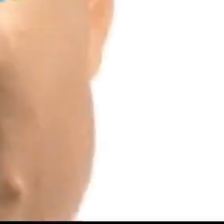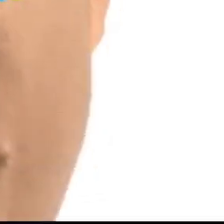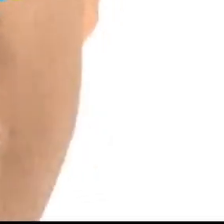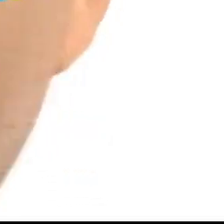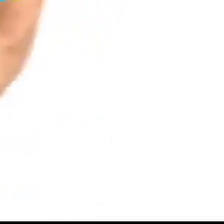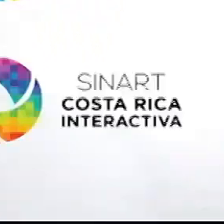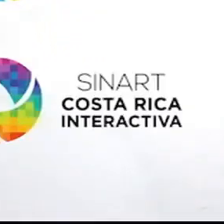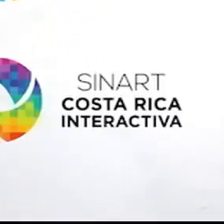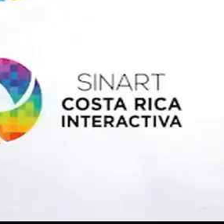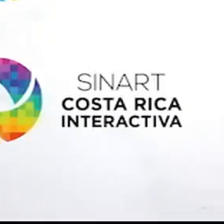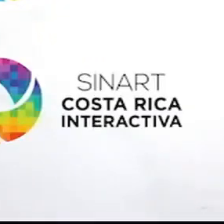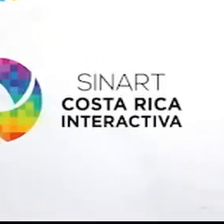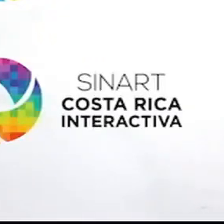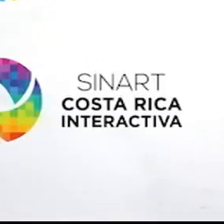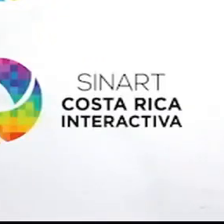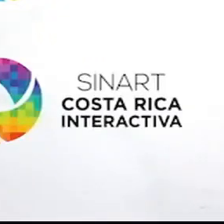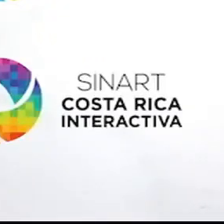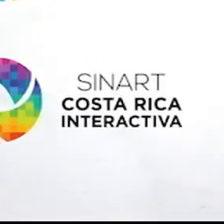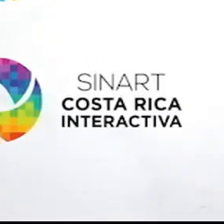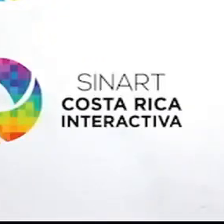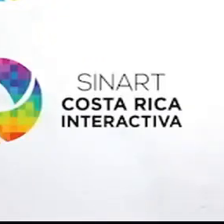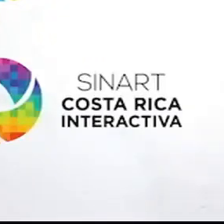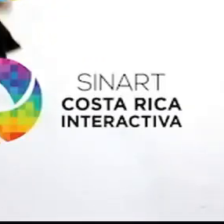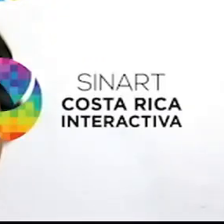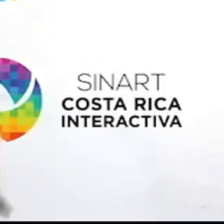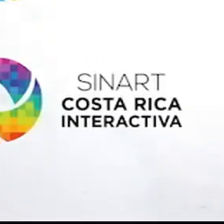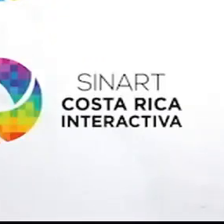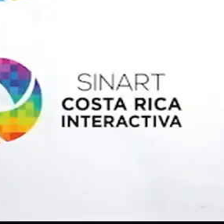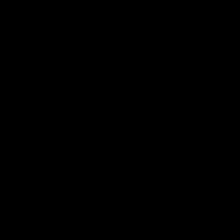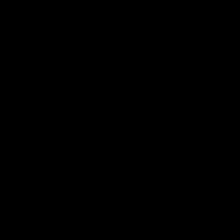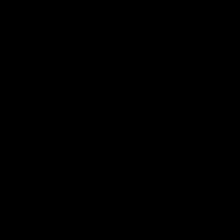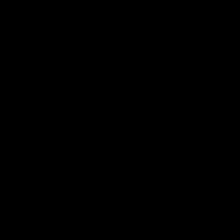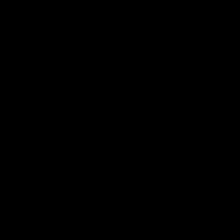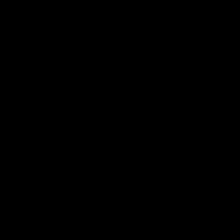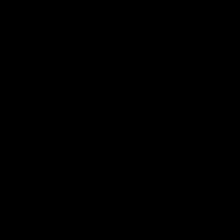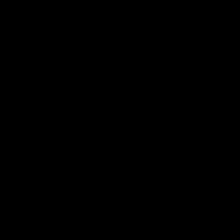Costa Rica Radio y CINAR Digital. No se lo pierda.